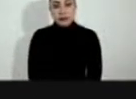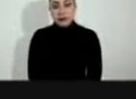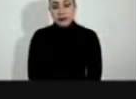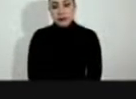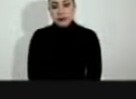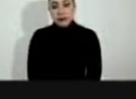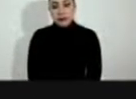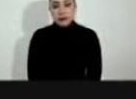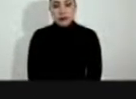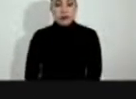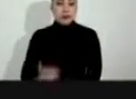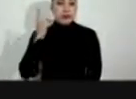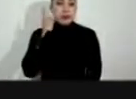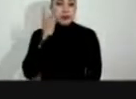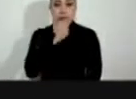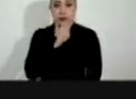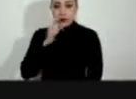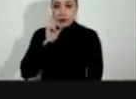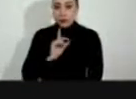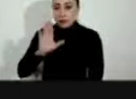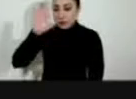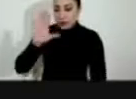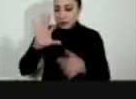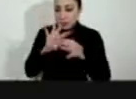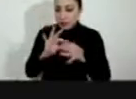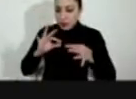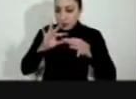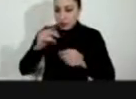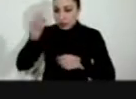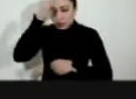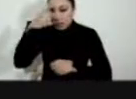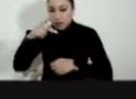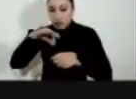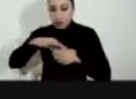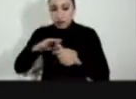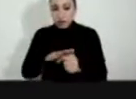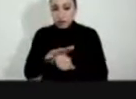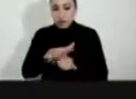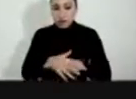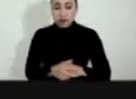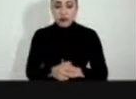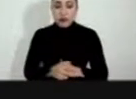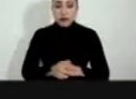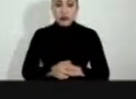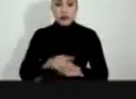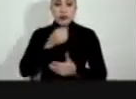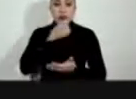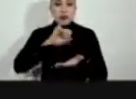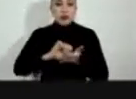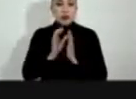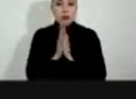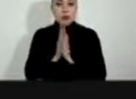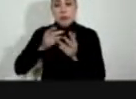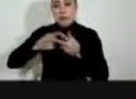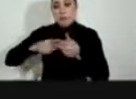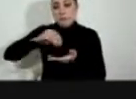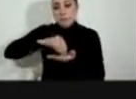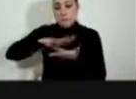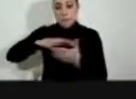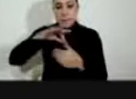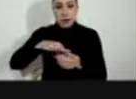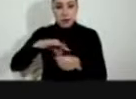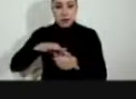¿Algún diputado desea razonar su voto? Se solicita a la secretaria recoger la votación nominal.